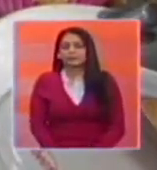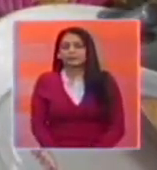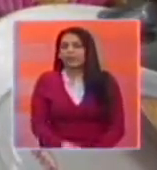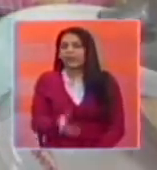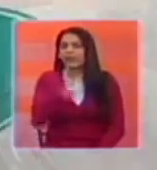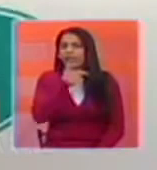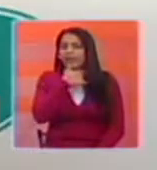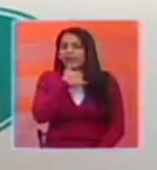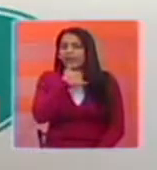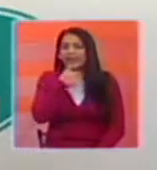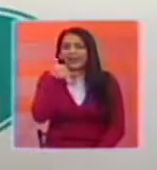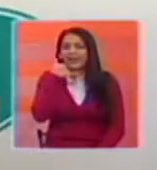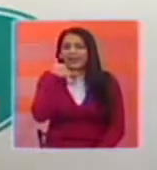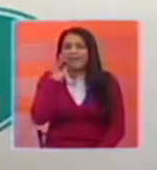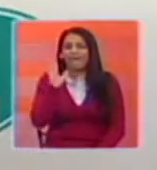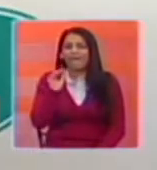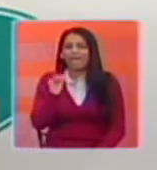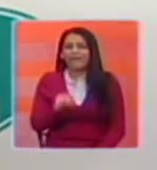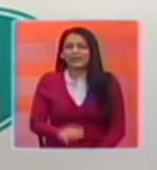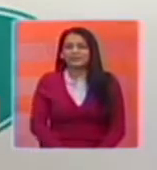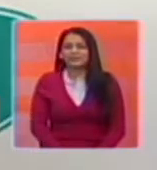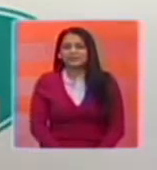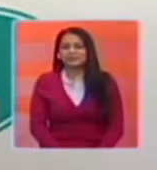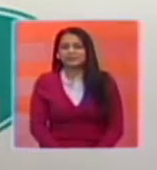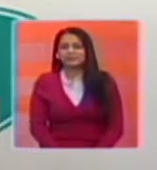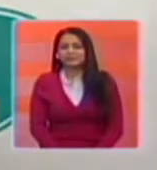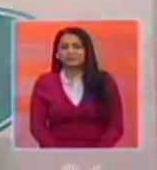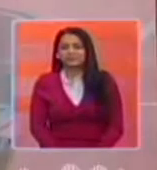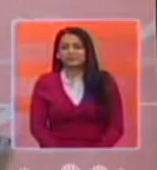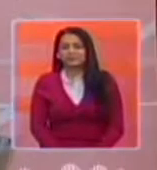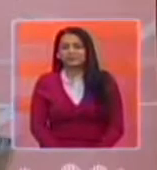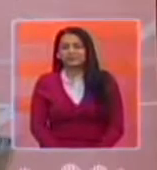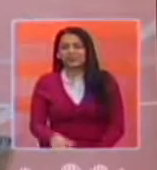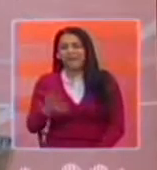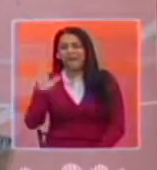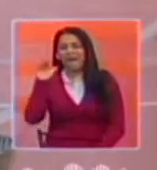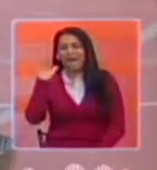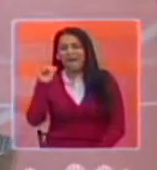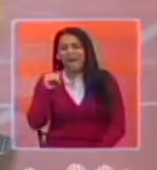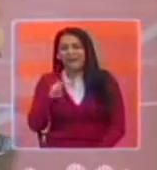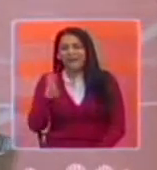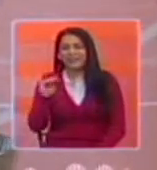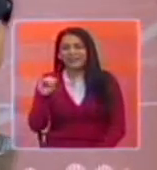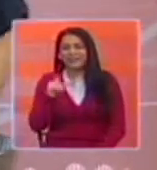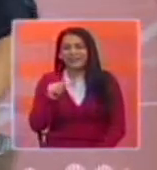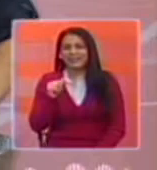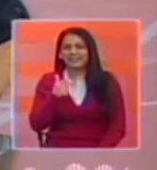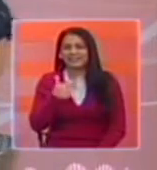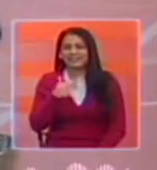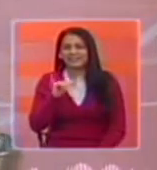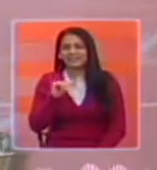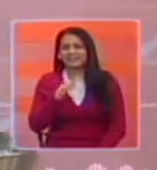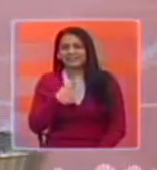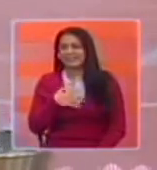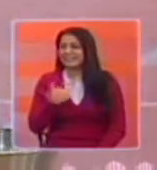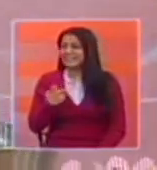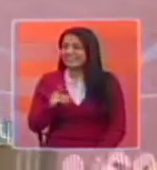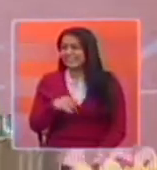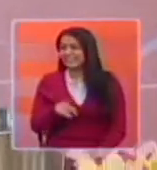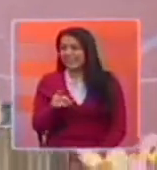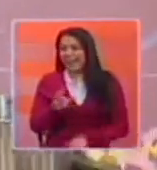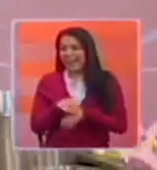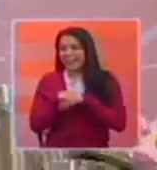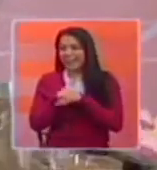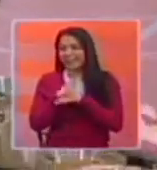la línea? Hello, hola. Hello, vi aquí. Hello, me dice también, estamos grindias hoy día. ¿Cuál es su